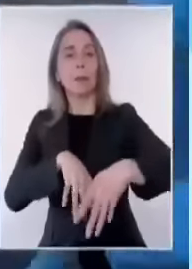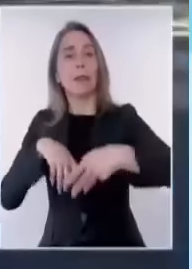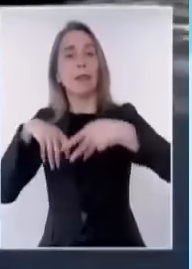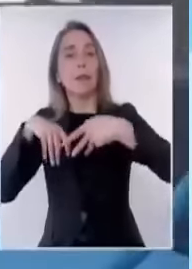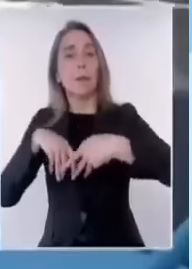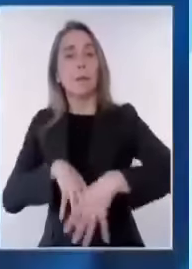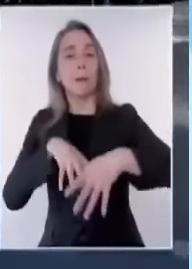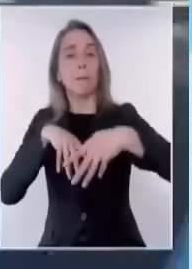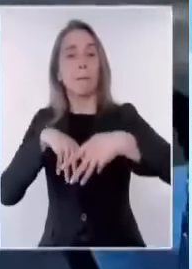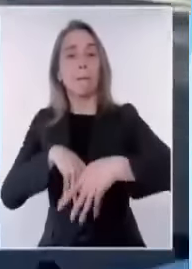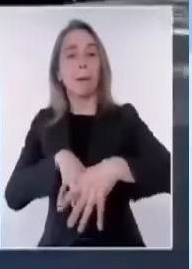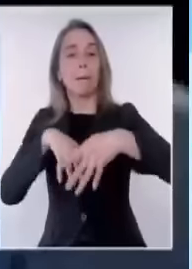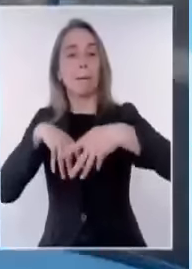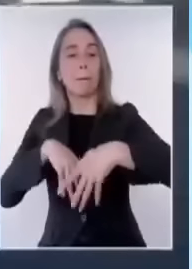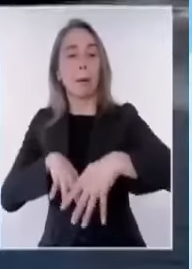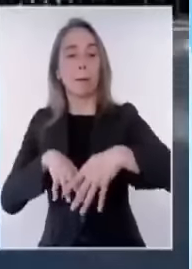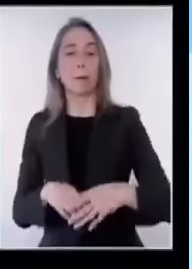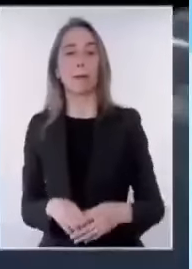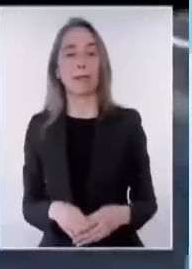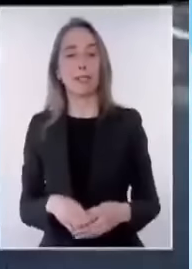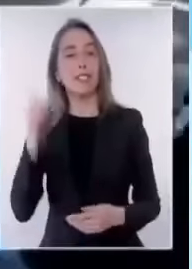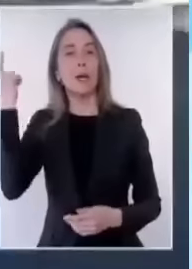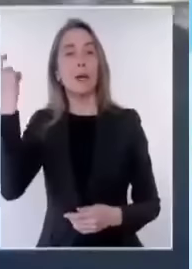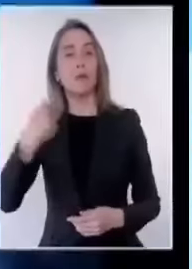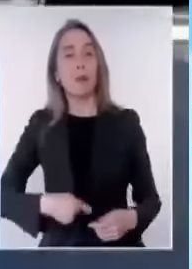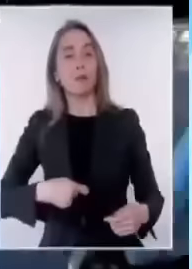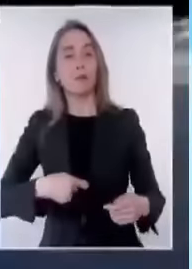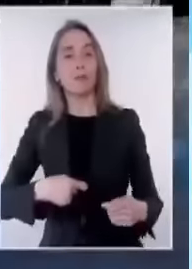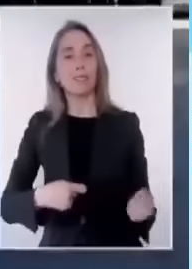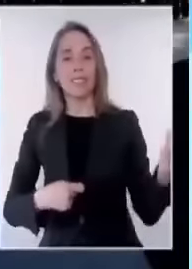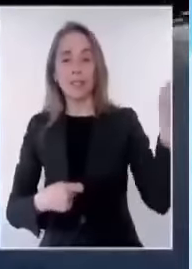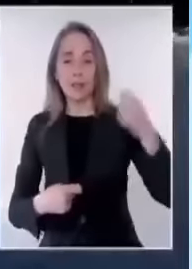Casi que se me está formando como un sueño poder hacer algo así.